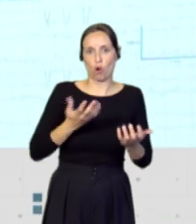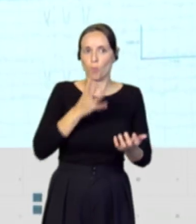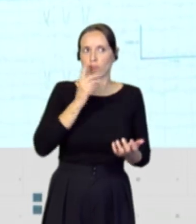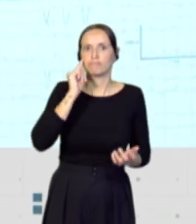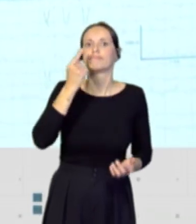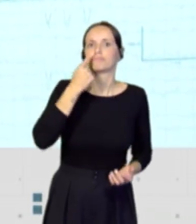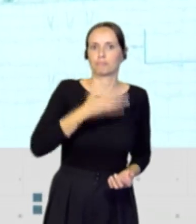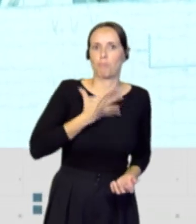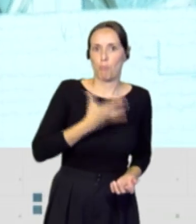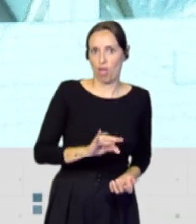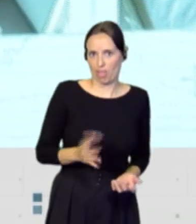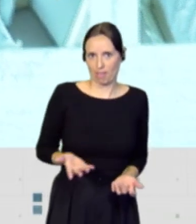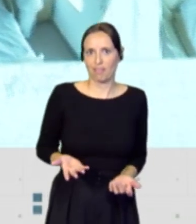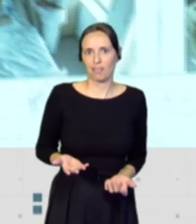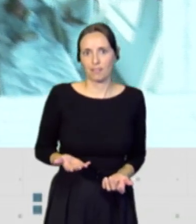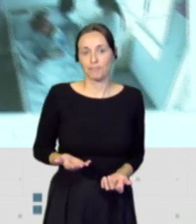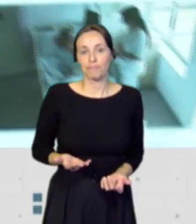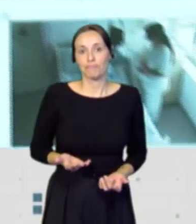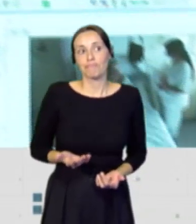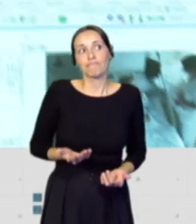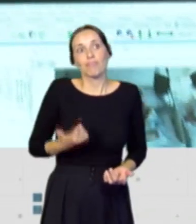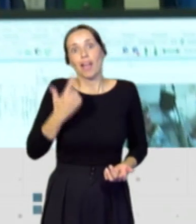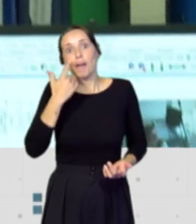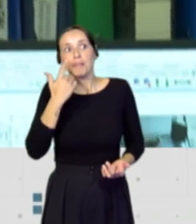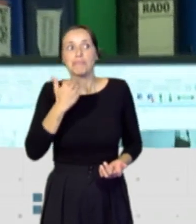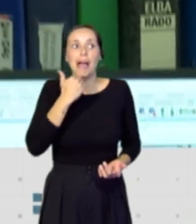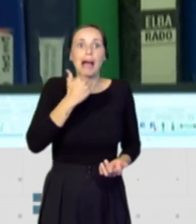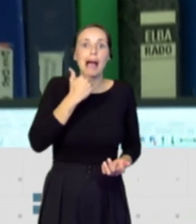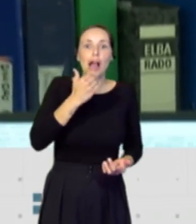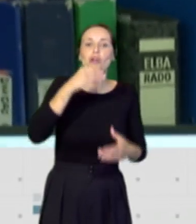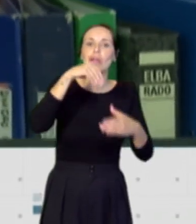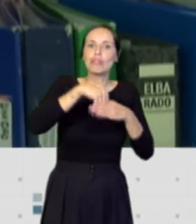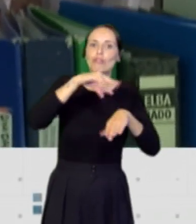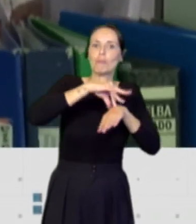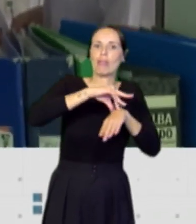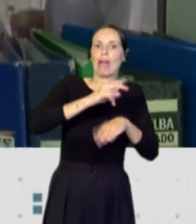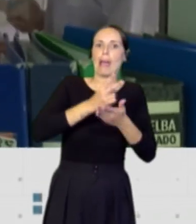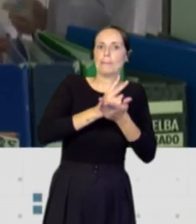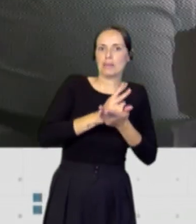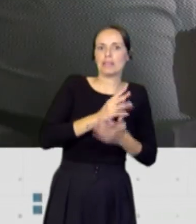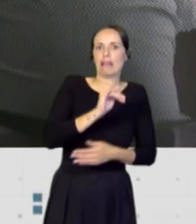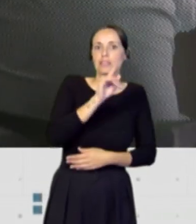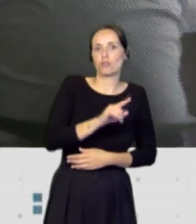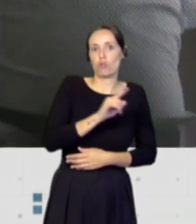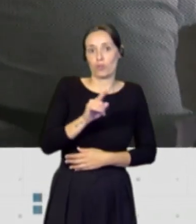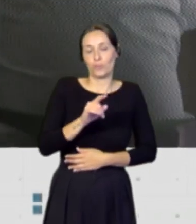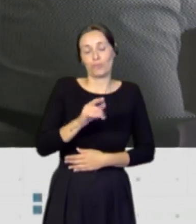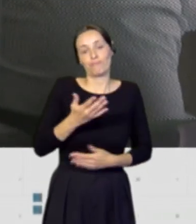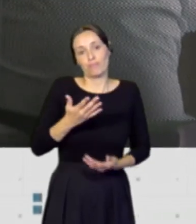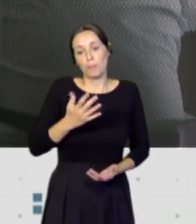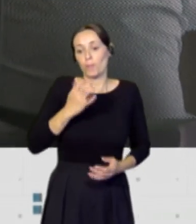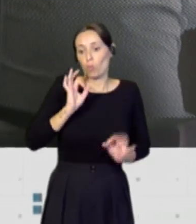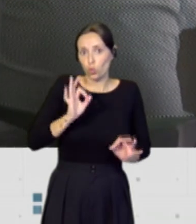detectar en primera instancia si puede haber un fondo, digamos, epiléptico. Precisamente para la unidad sirve en muchas